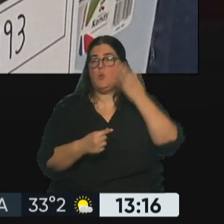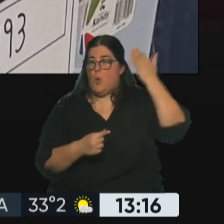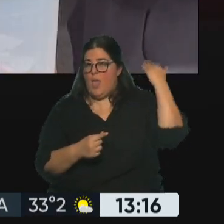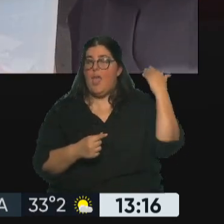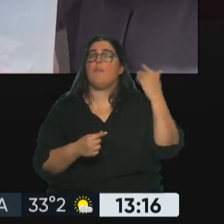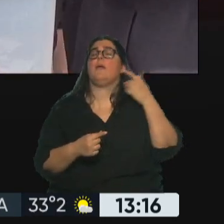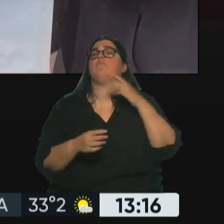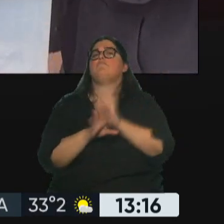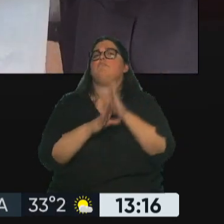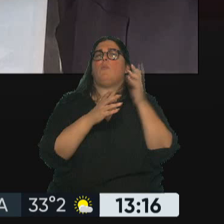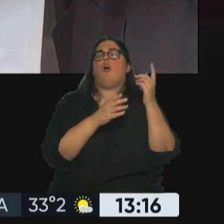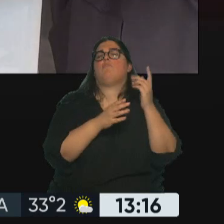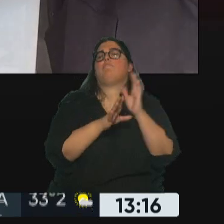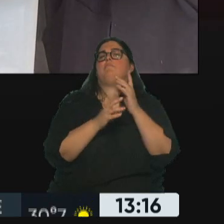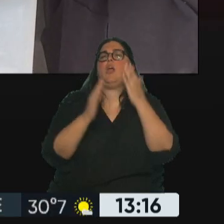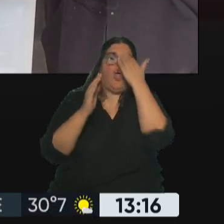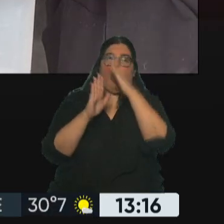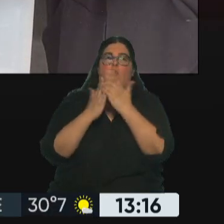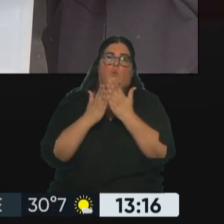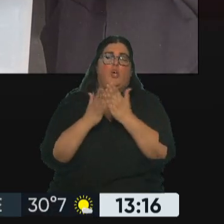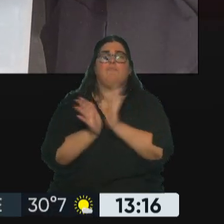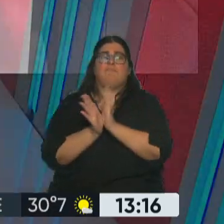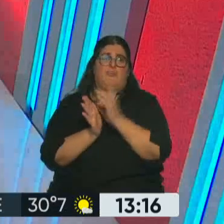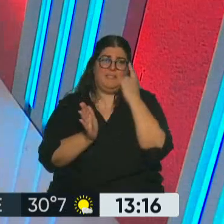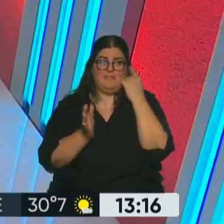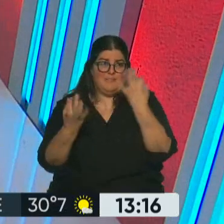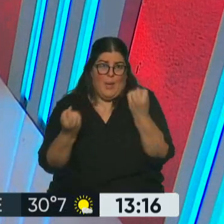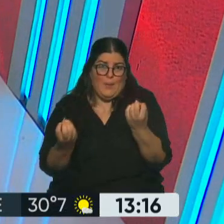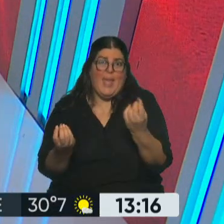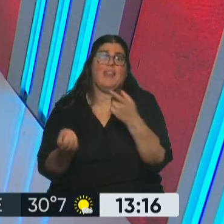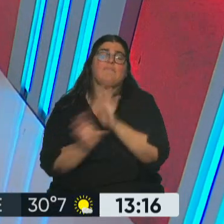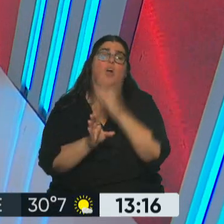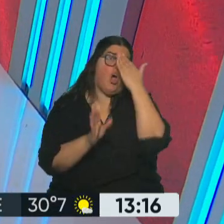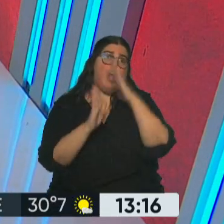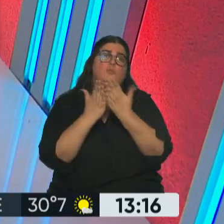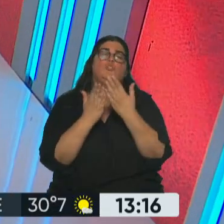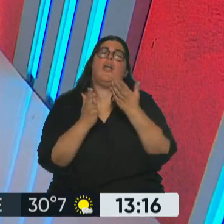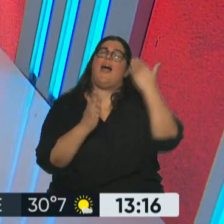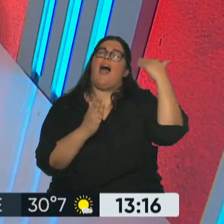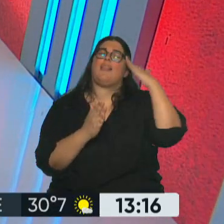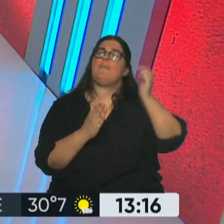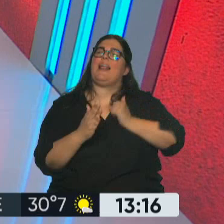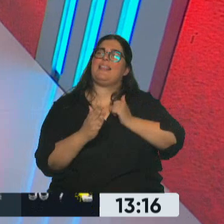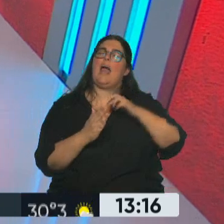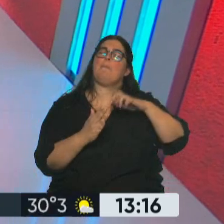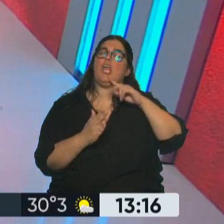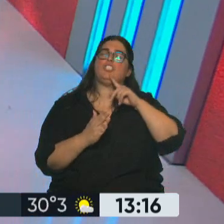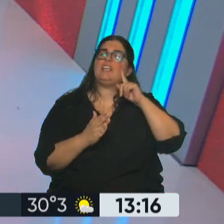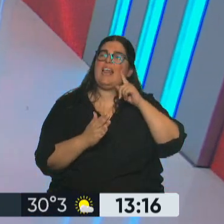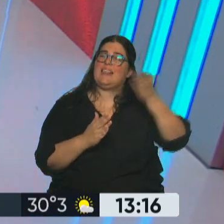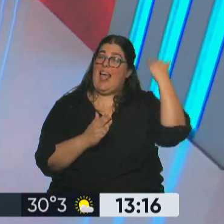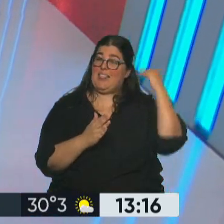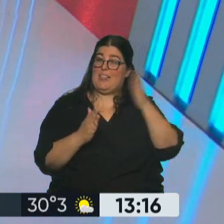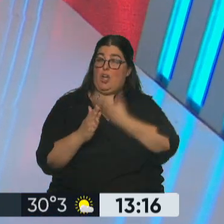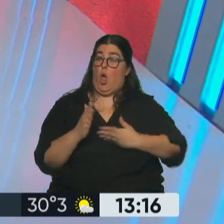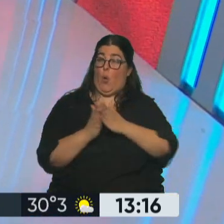de la Constitución. Algo que a priori parecía sensato, dado que, recordemos, la Constitución pinochetista sancionada durante el gobierno de